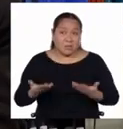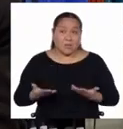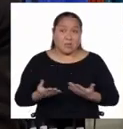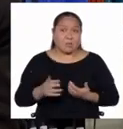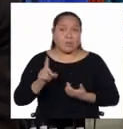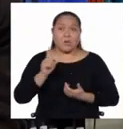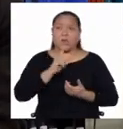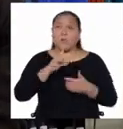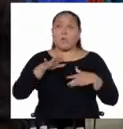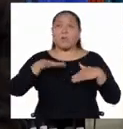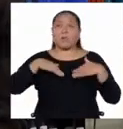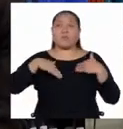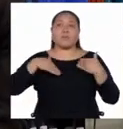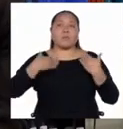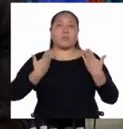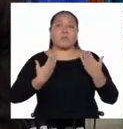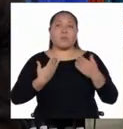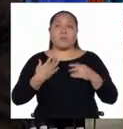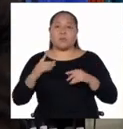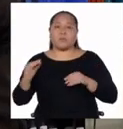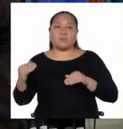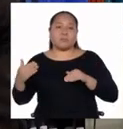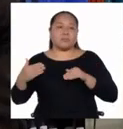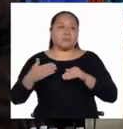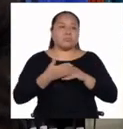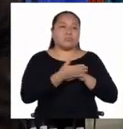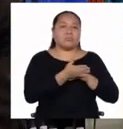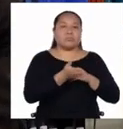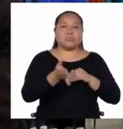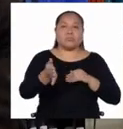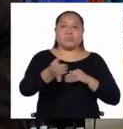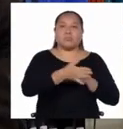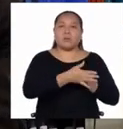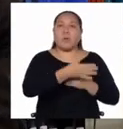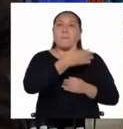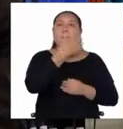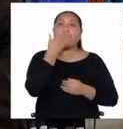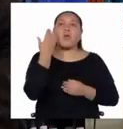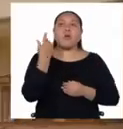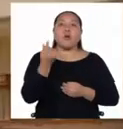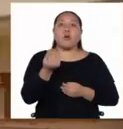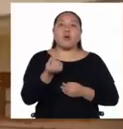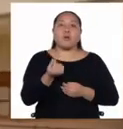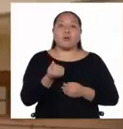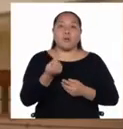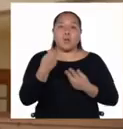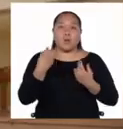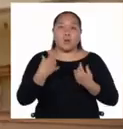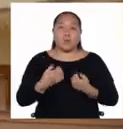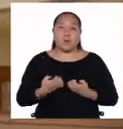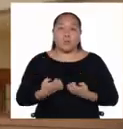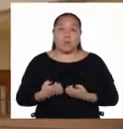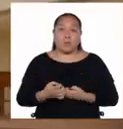a poder despegar a una economía más próspera, ¿no?